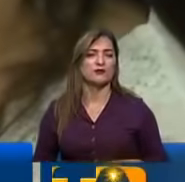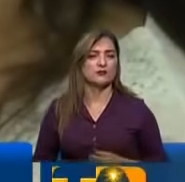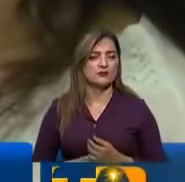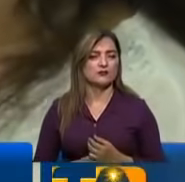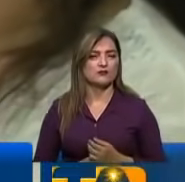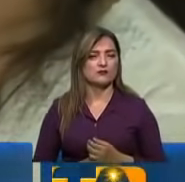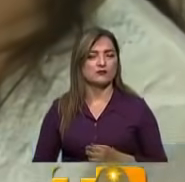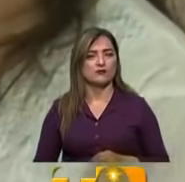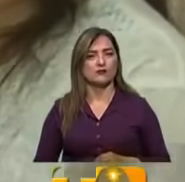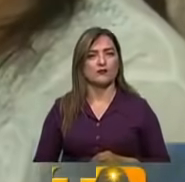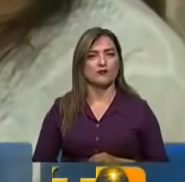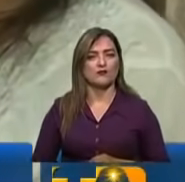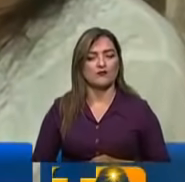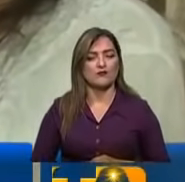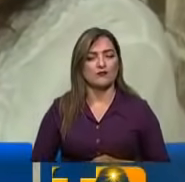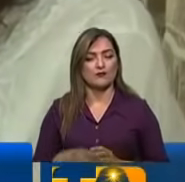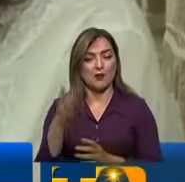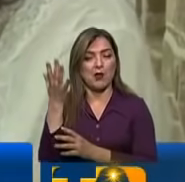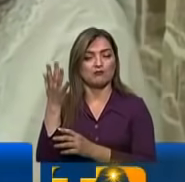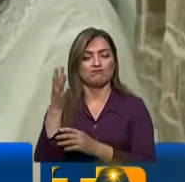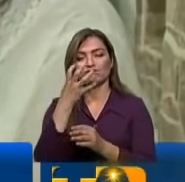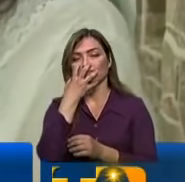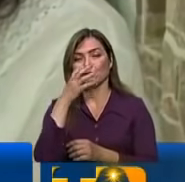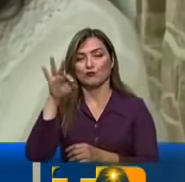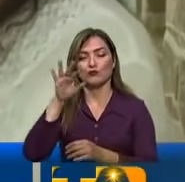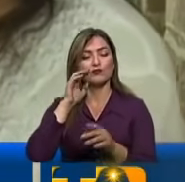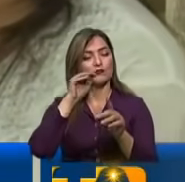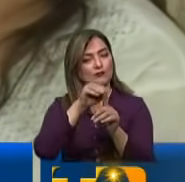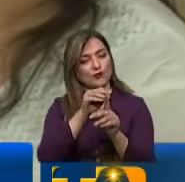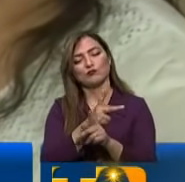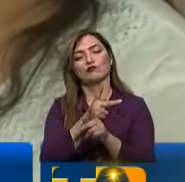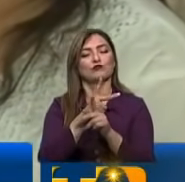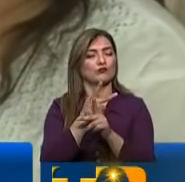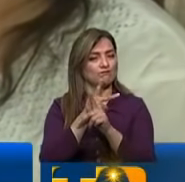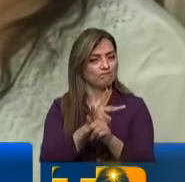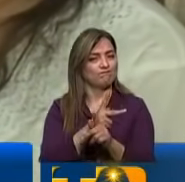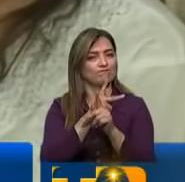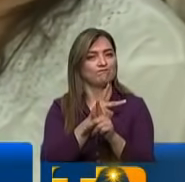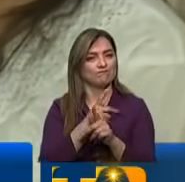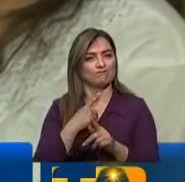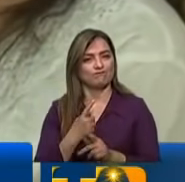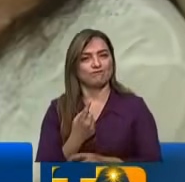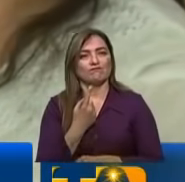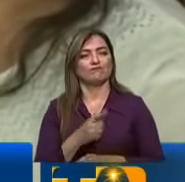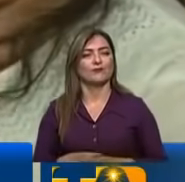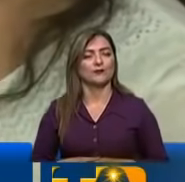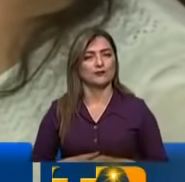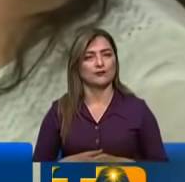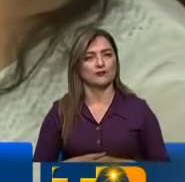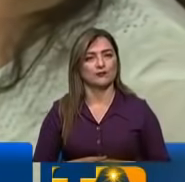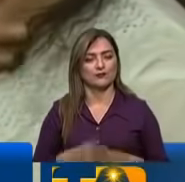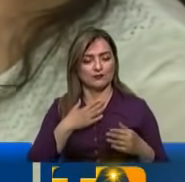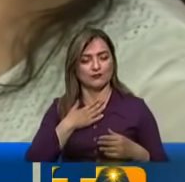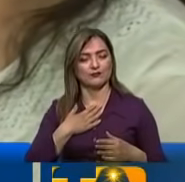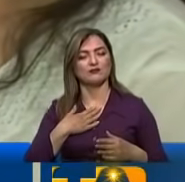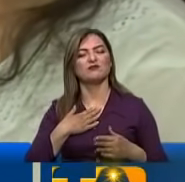En las manos van a llevar una mascarilla con un mensaje de cuidarnos, de protegernos, porque somos únicos, y su